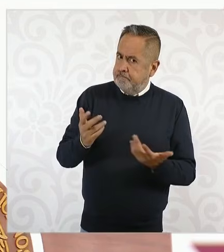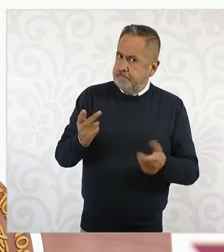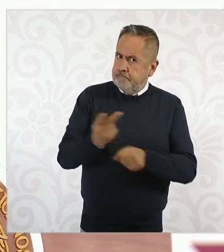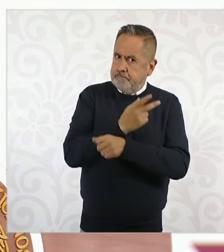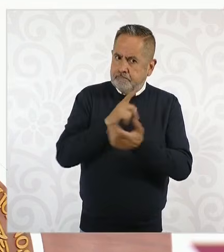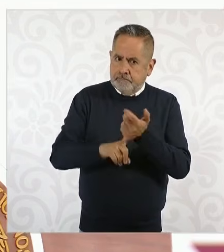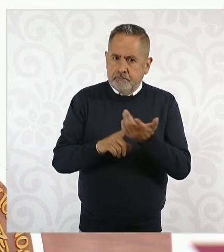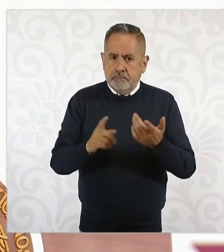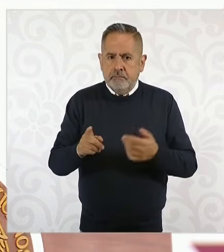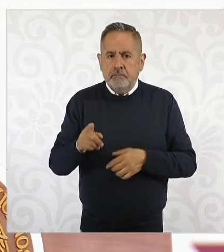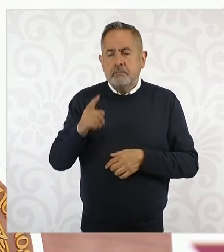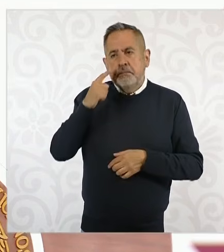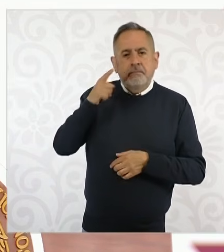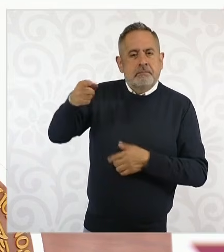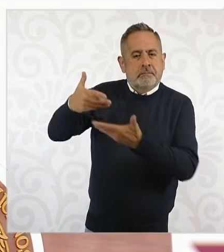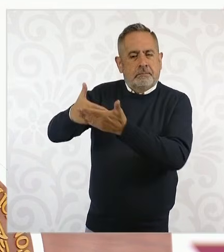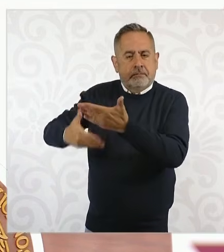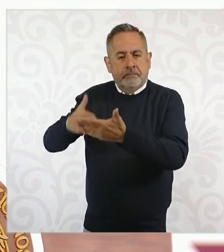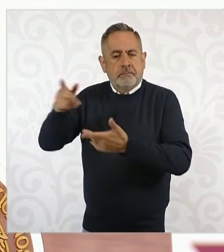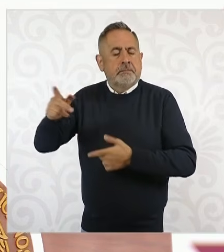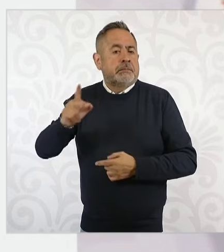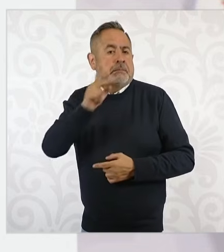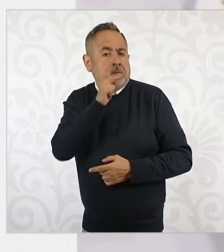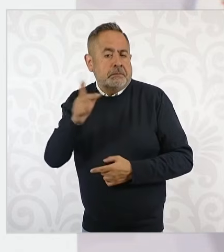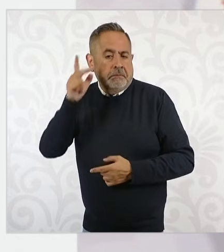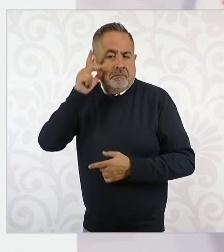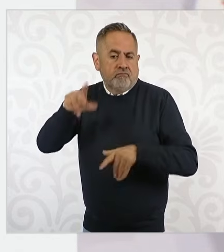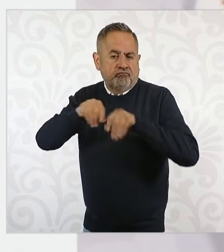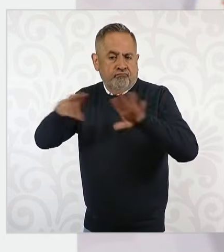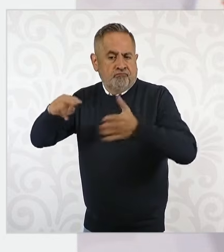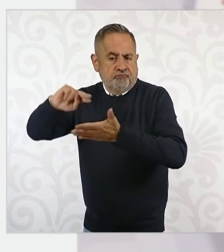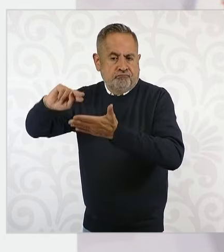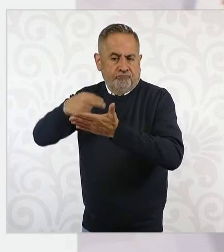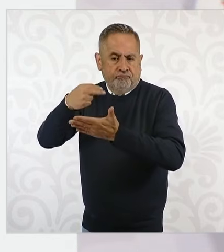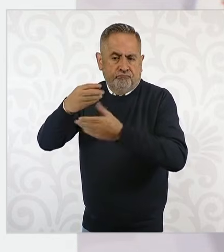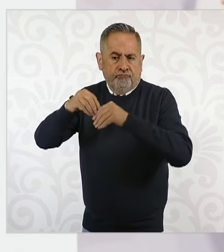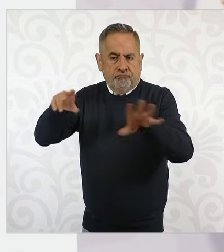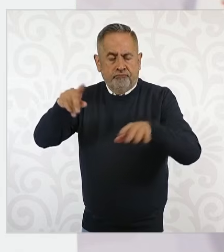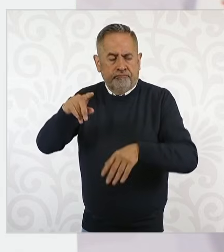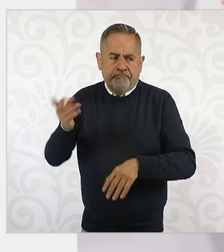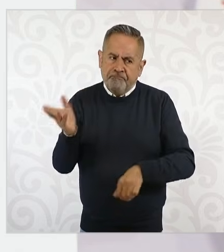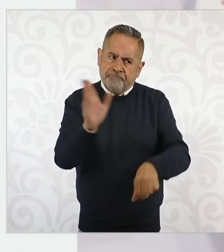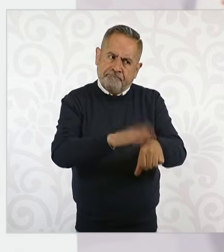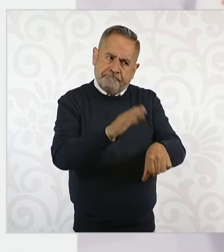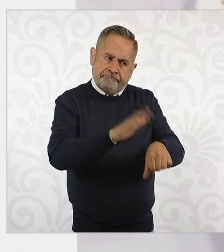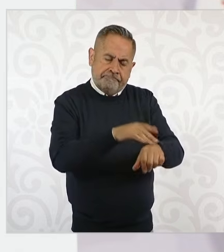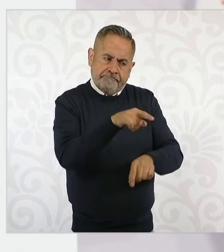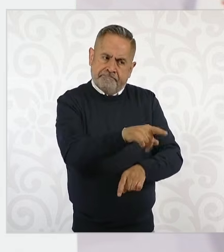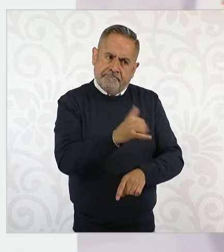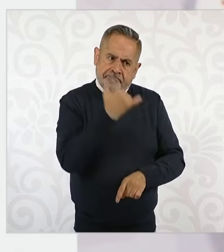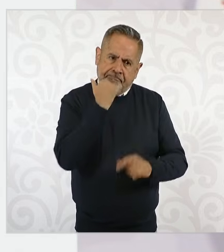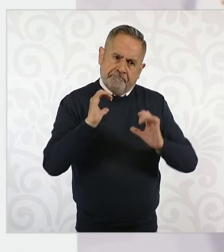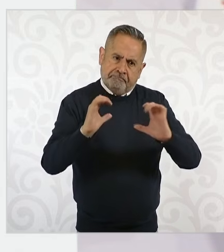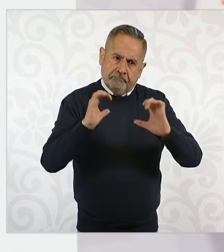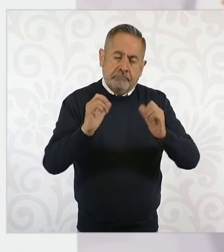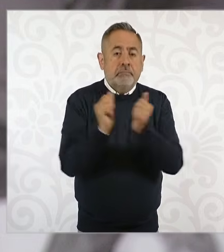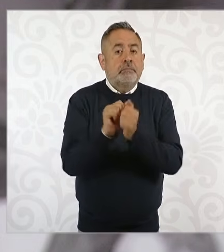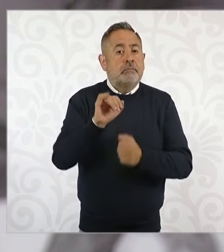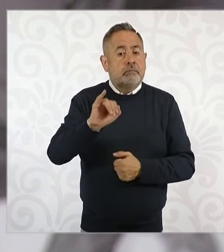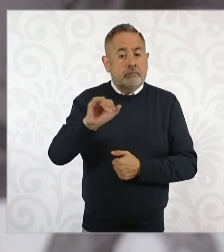en la encíclica del Papa y esta crítica que hace a la inteligencia